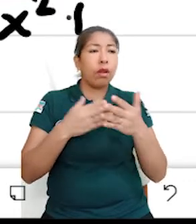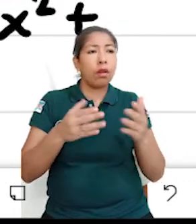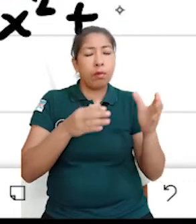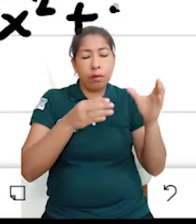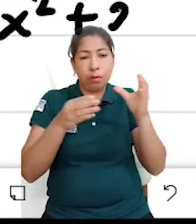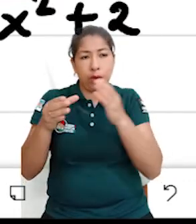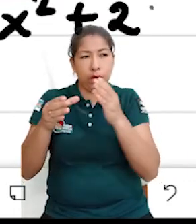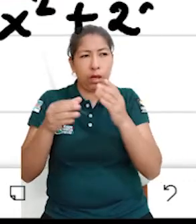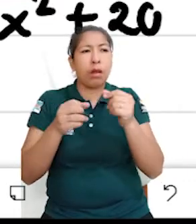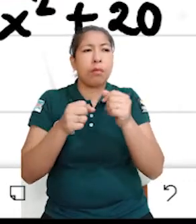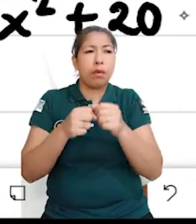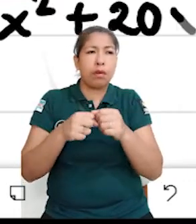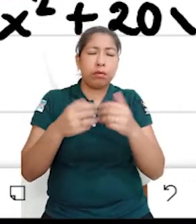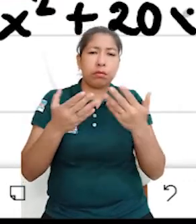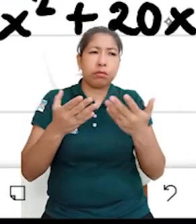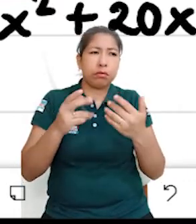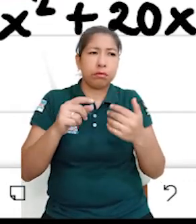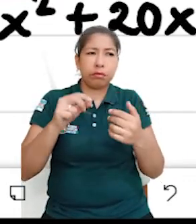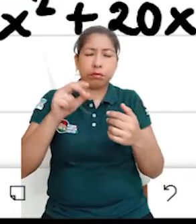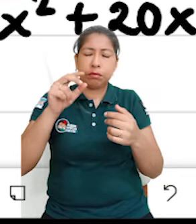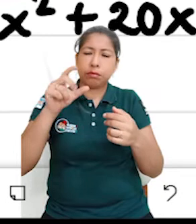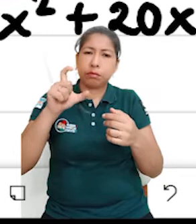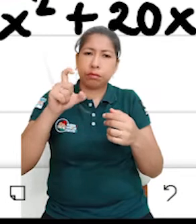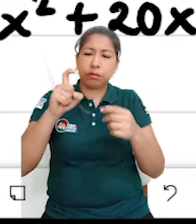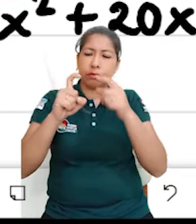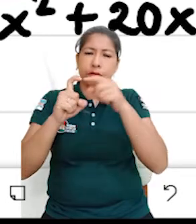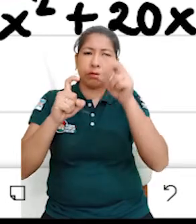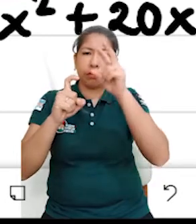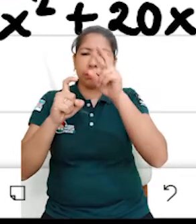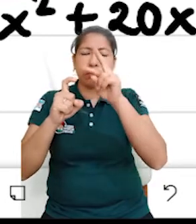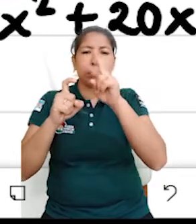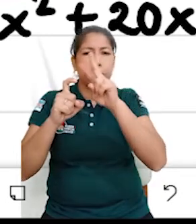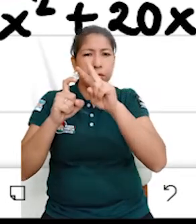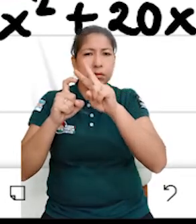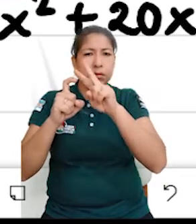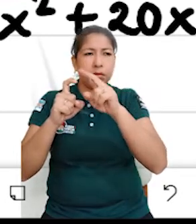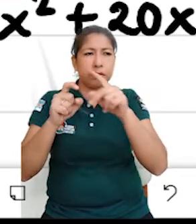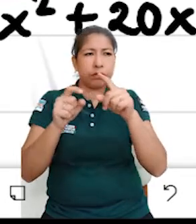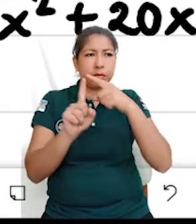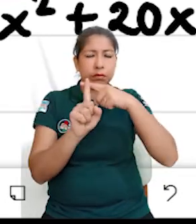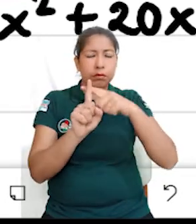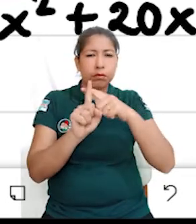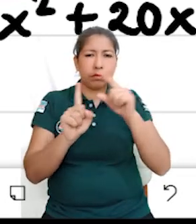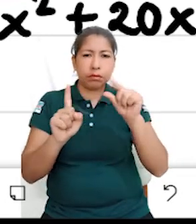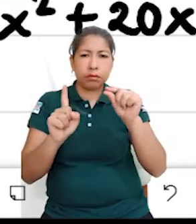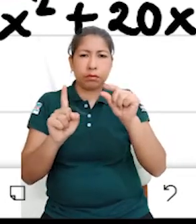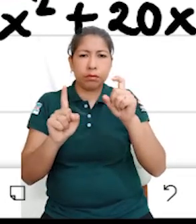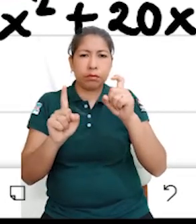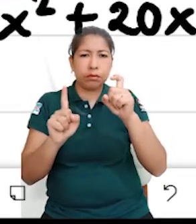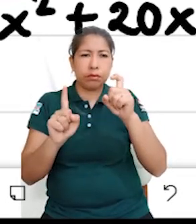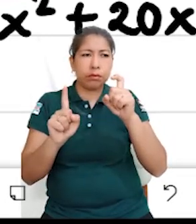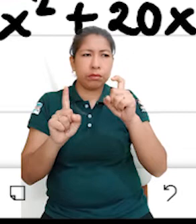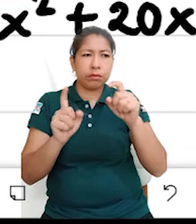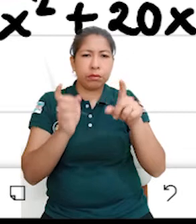con positivo más 20x, y 125 que es positivo pasa con negativo